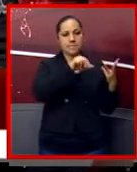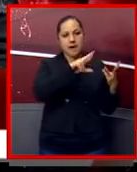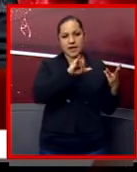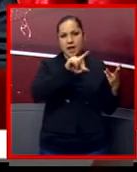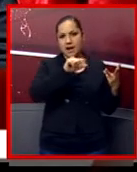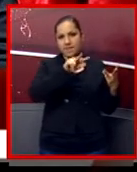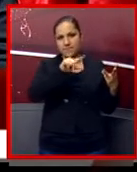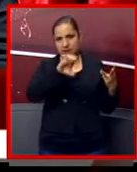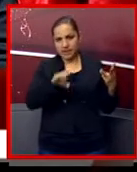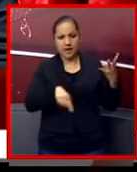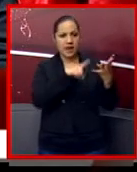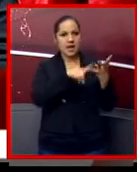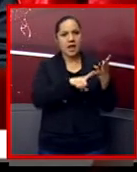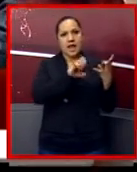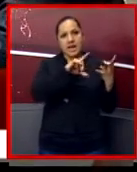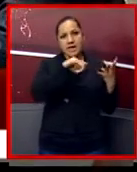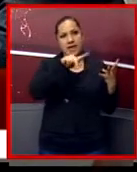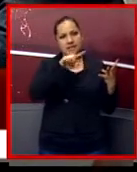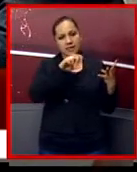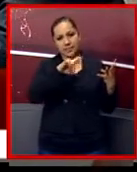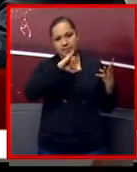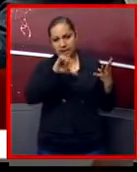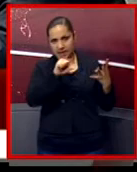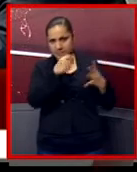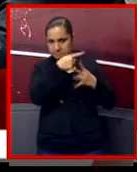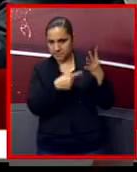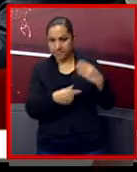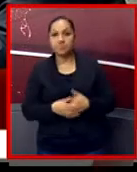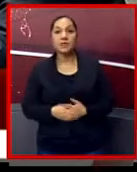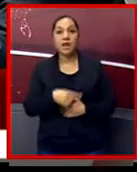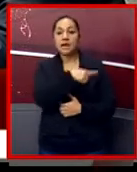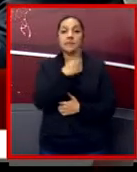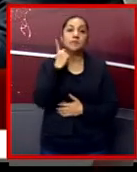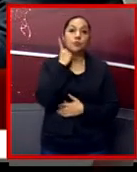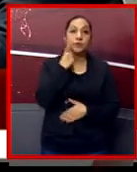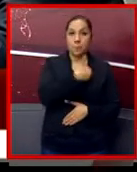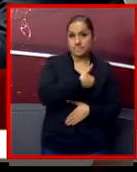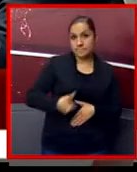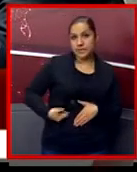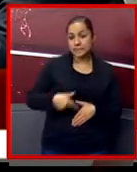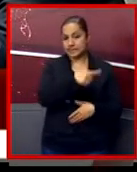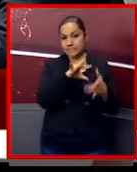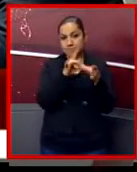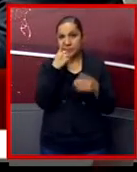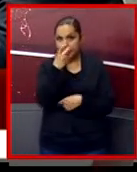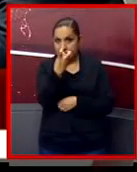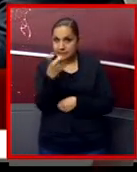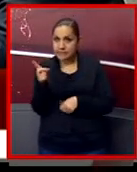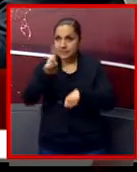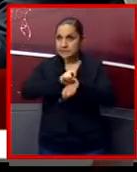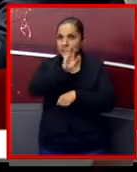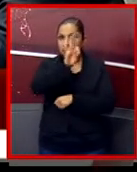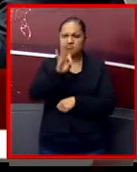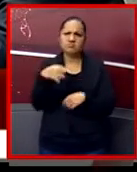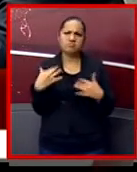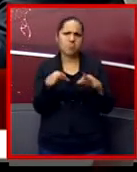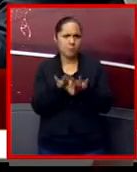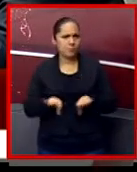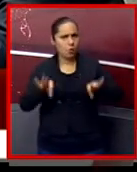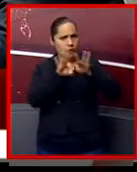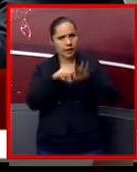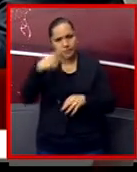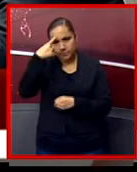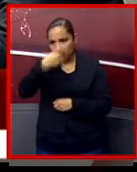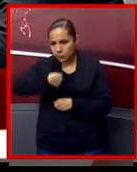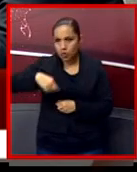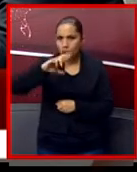y Adelina Cendejas. El diputado presidente indicó que esta fecha contribuye a cobrar conciencia sobre la lucha que debe